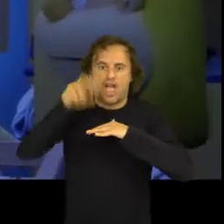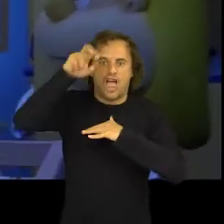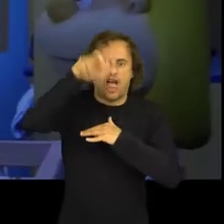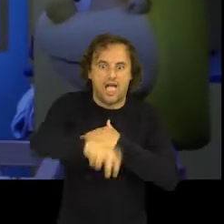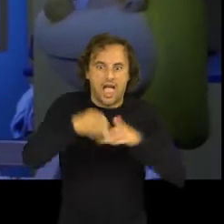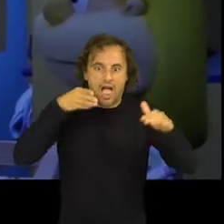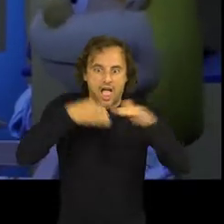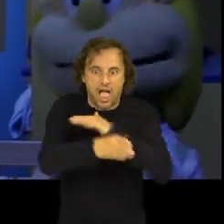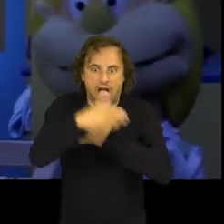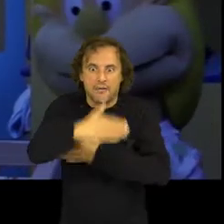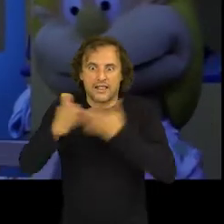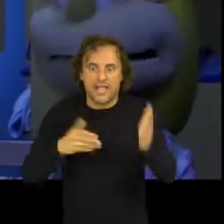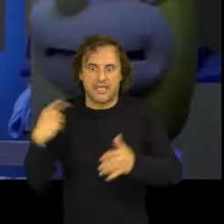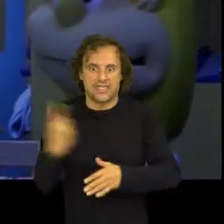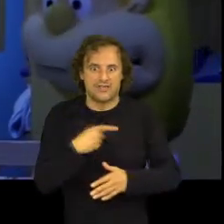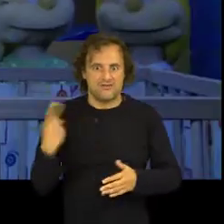noso cuarto.